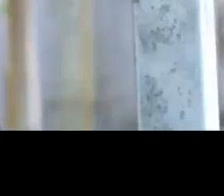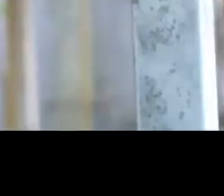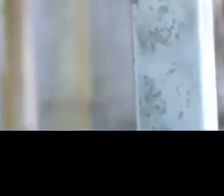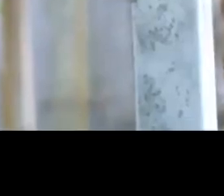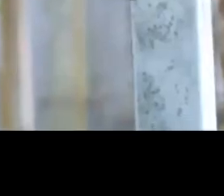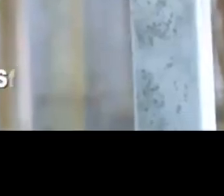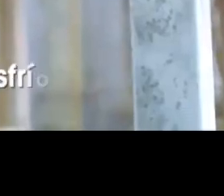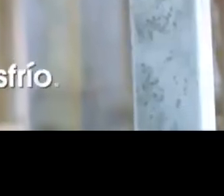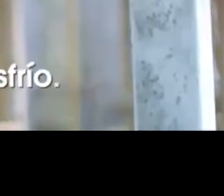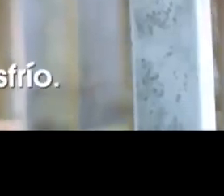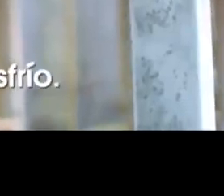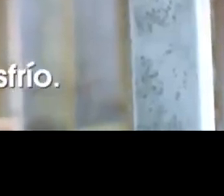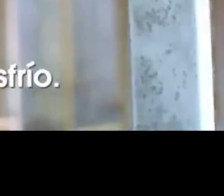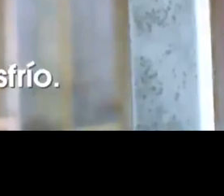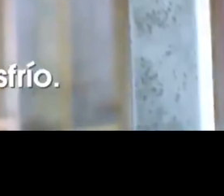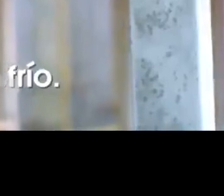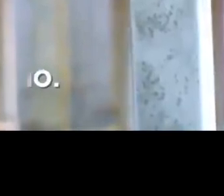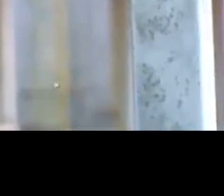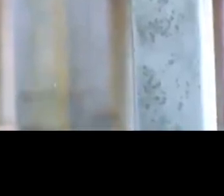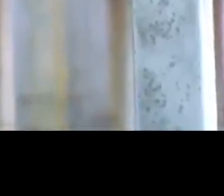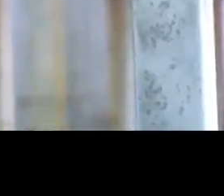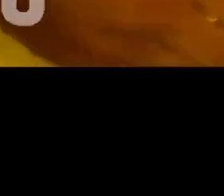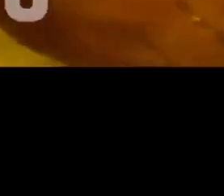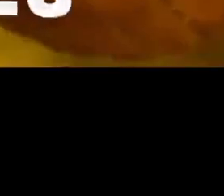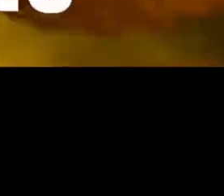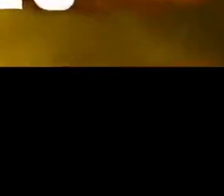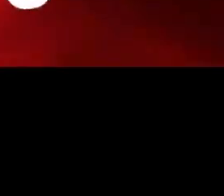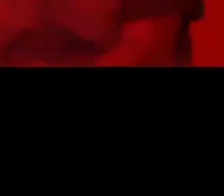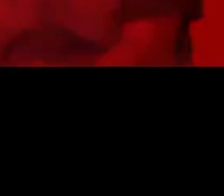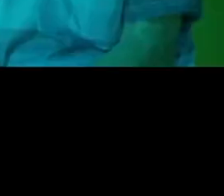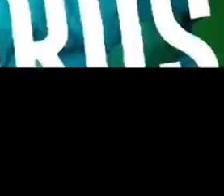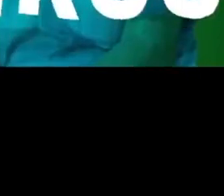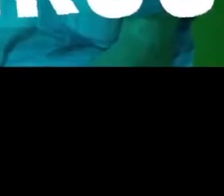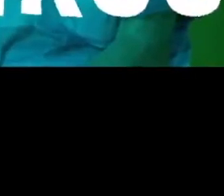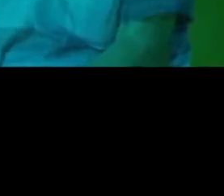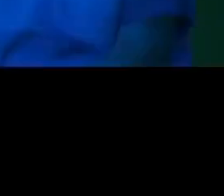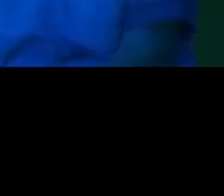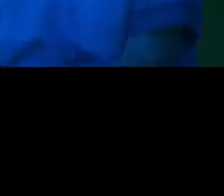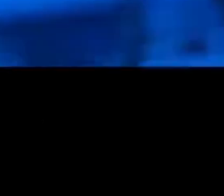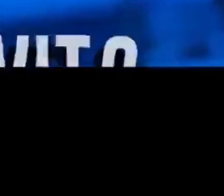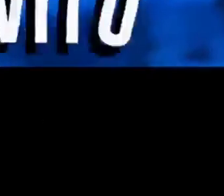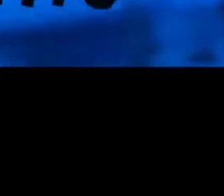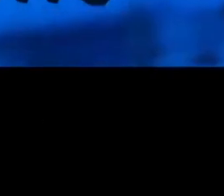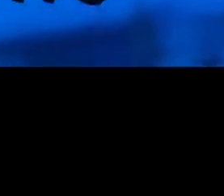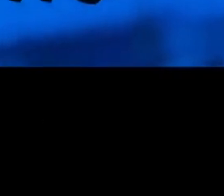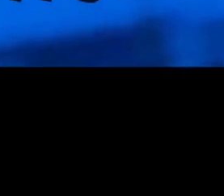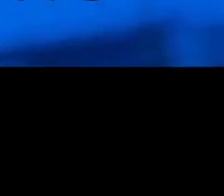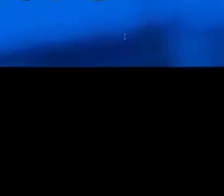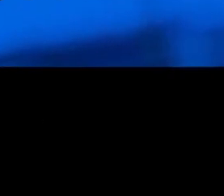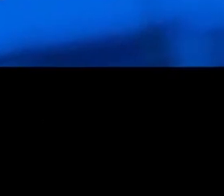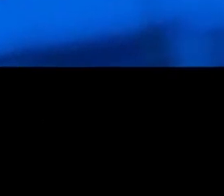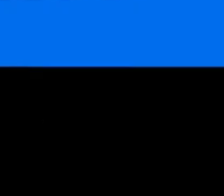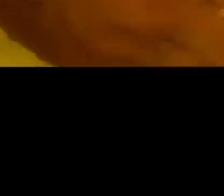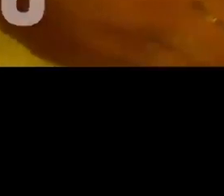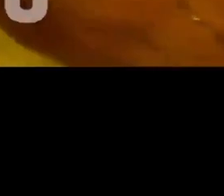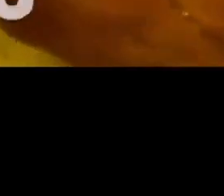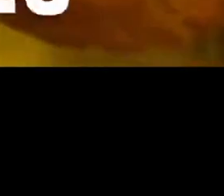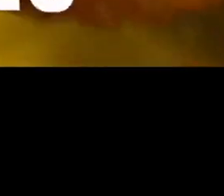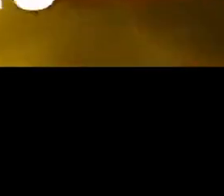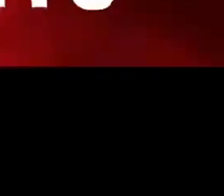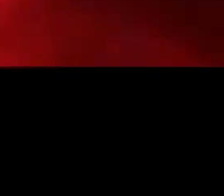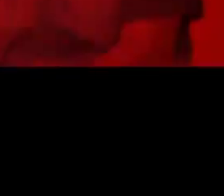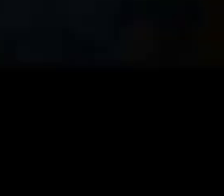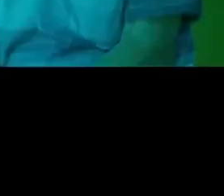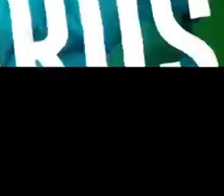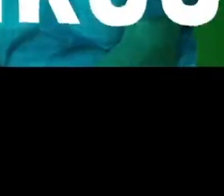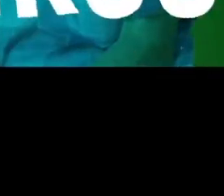una de ellas presente síntomas de resfrío. Así yo le evito al coronavirus, así yo le evito, así